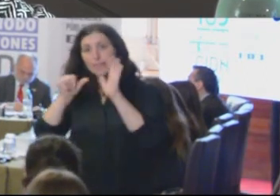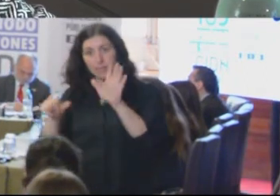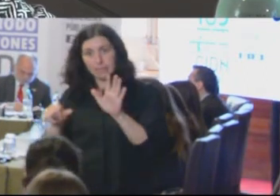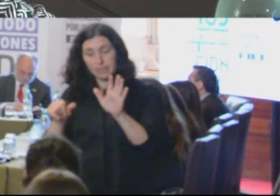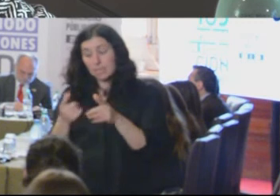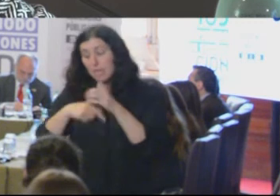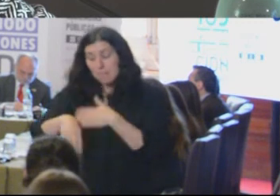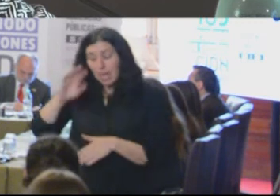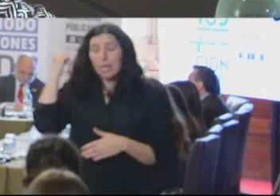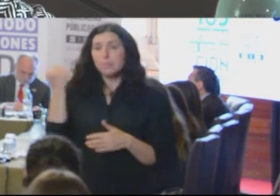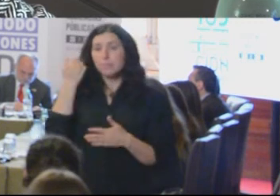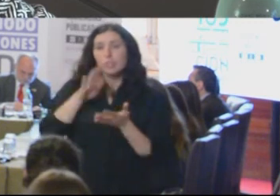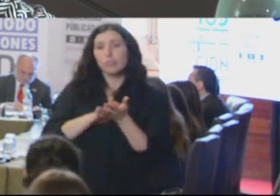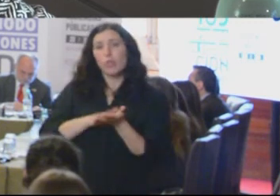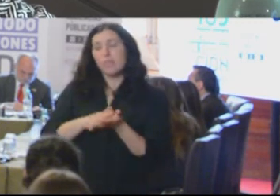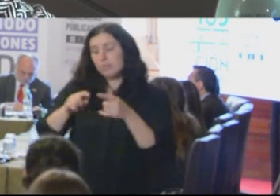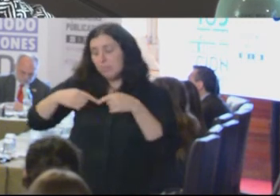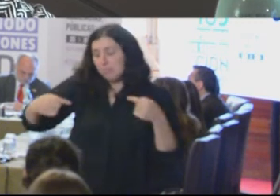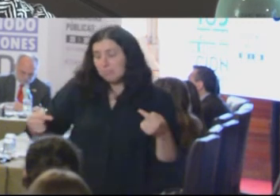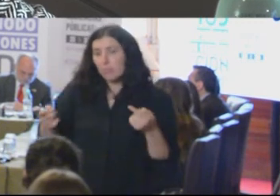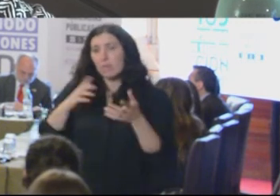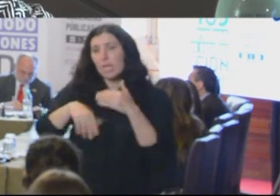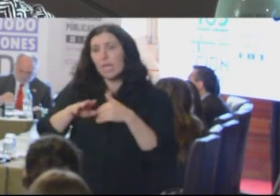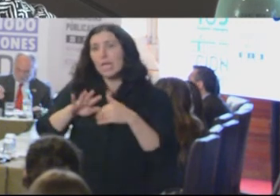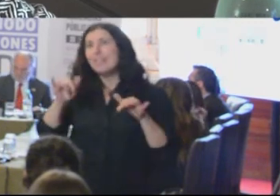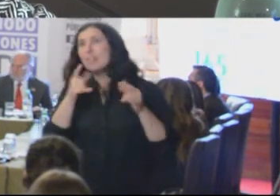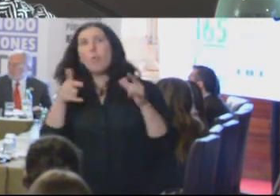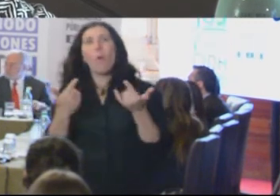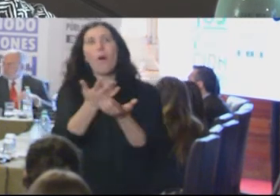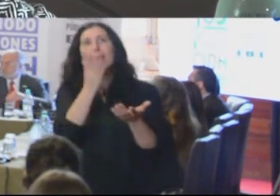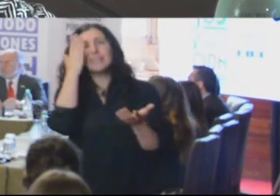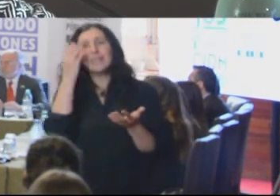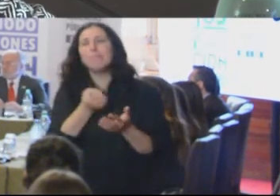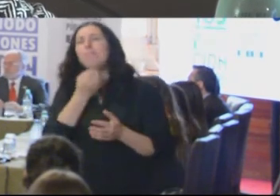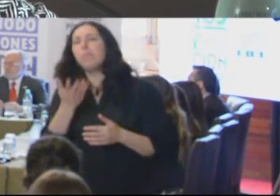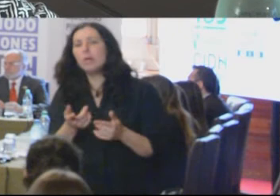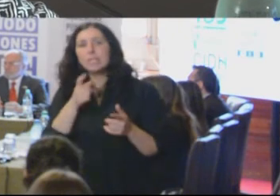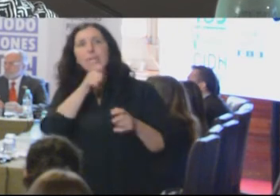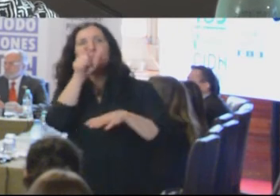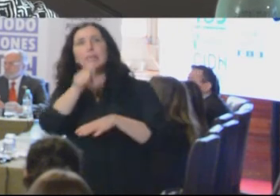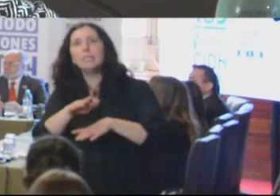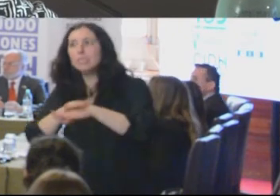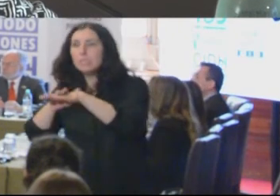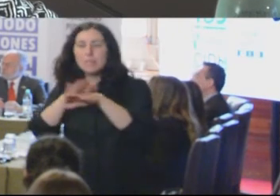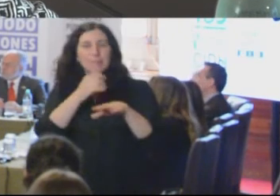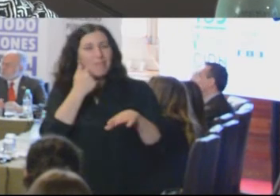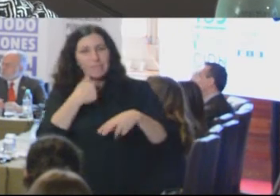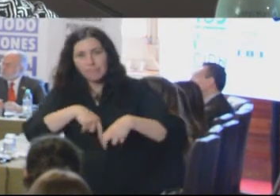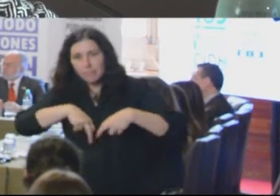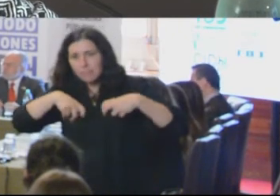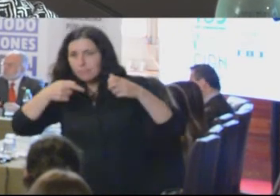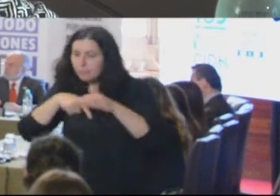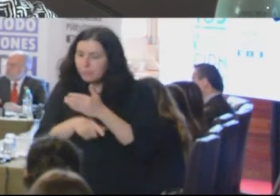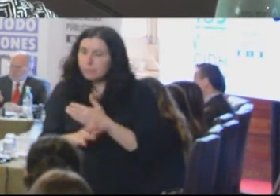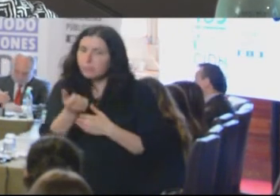principalmente autores materiales sin identificación de móviles ni autores intelectuales ni investigaciones